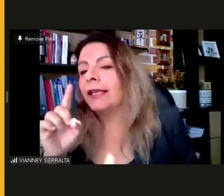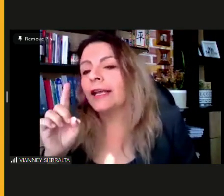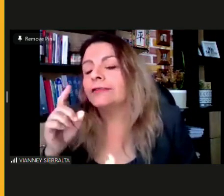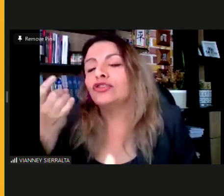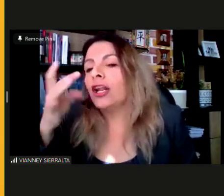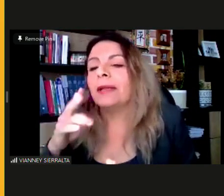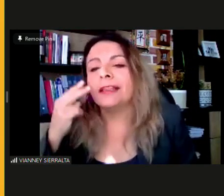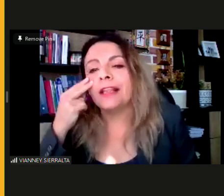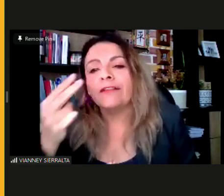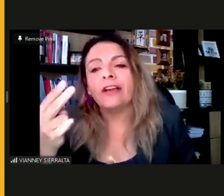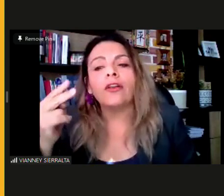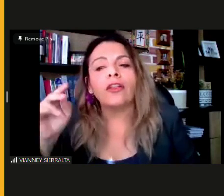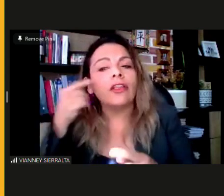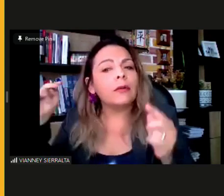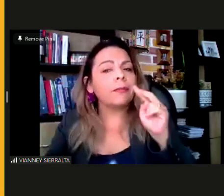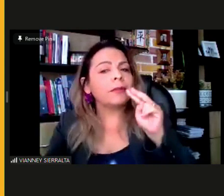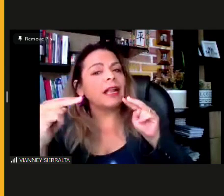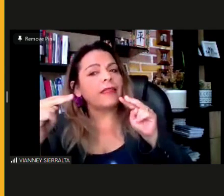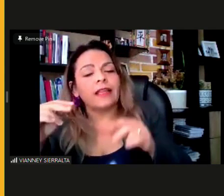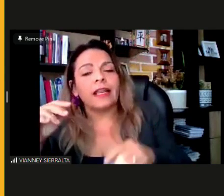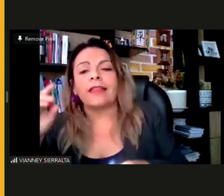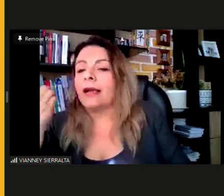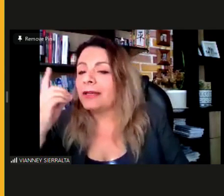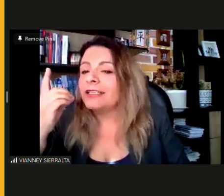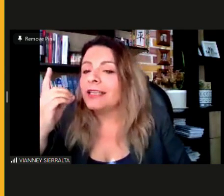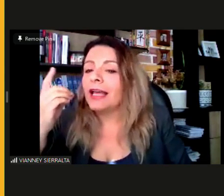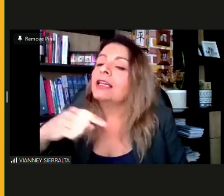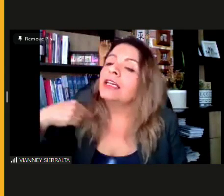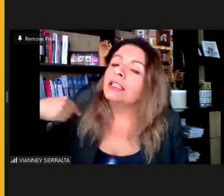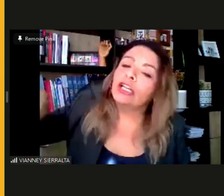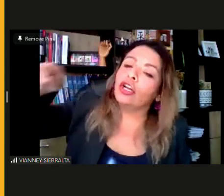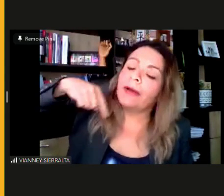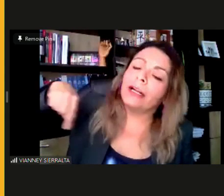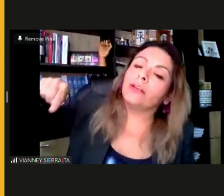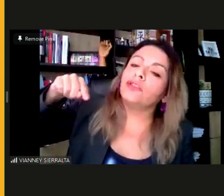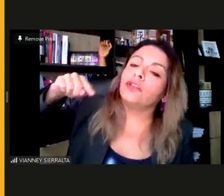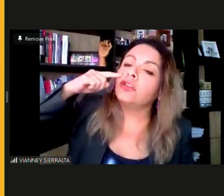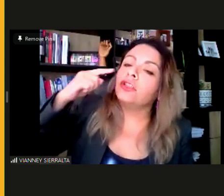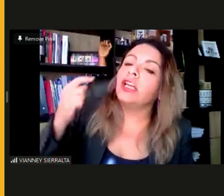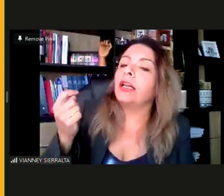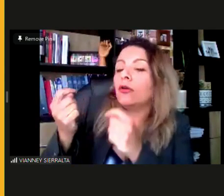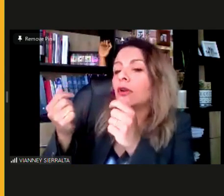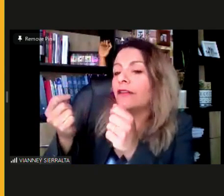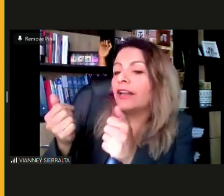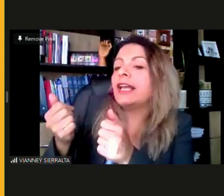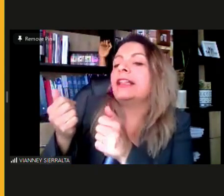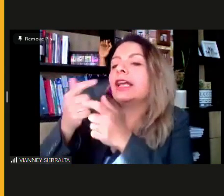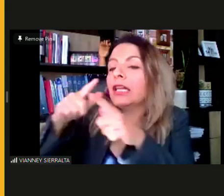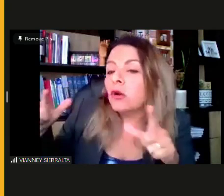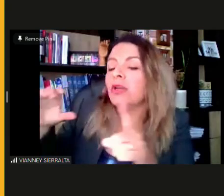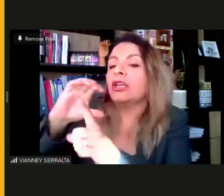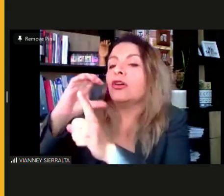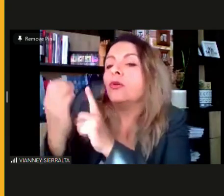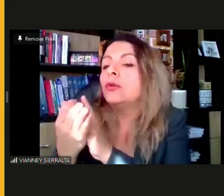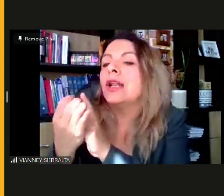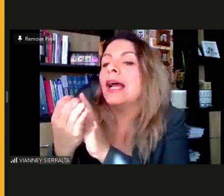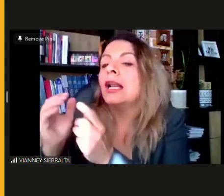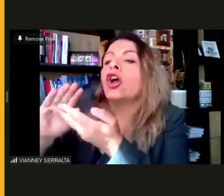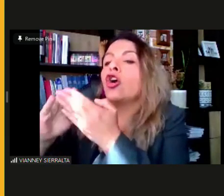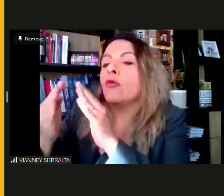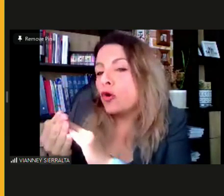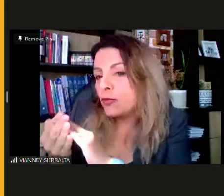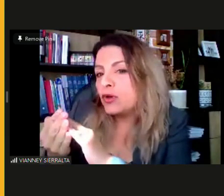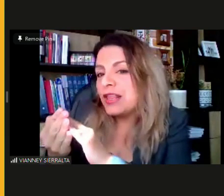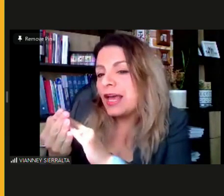se trata solamente de verlo desde la mirada de la discapacidad, sino que para nosotros tiene un referente lingüístico y